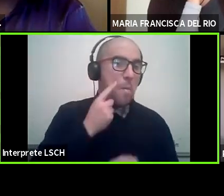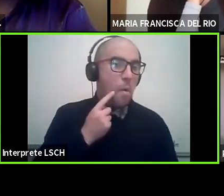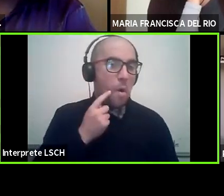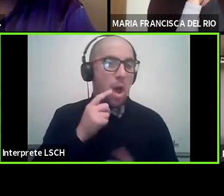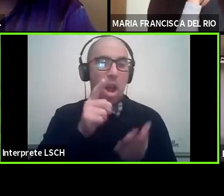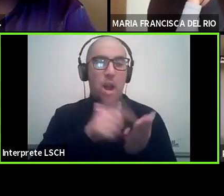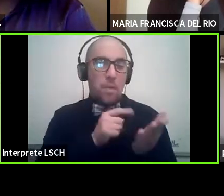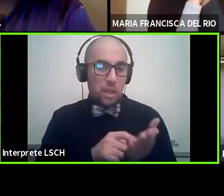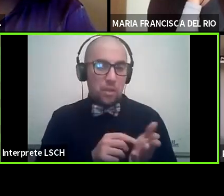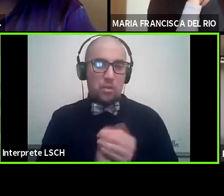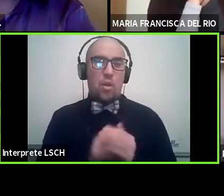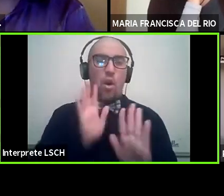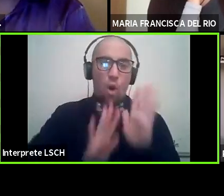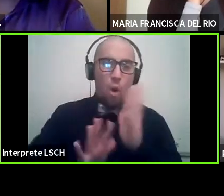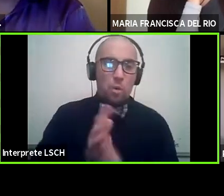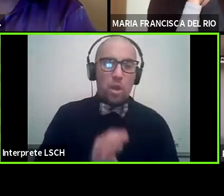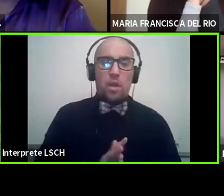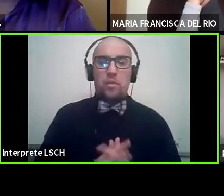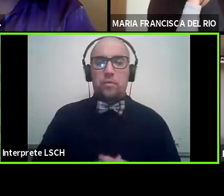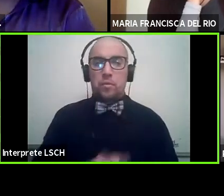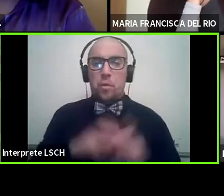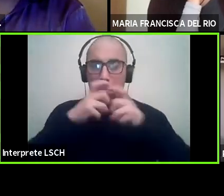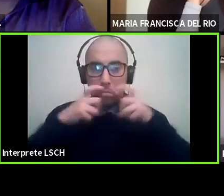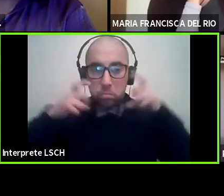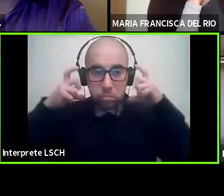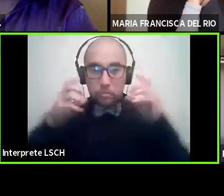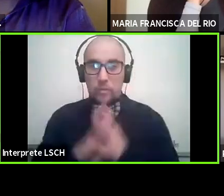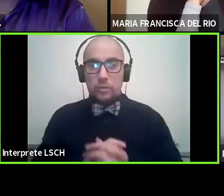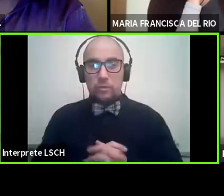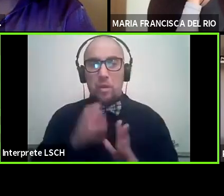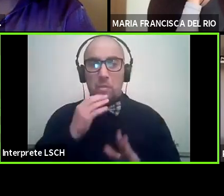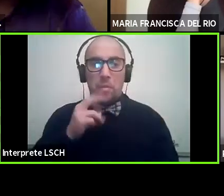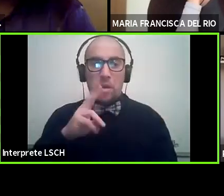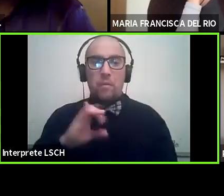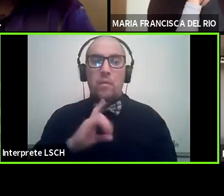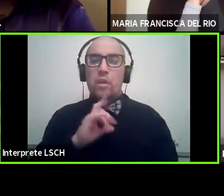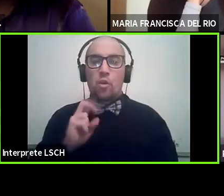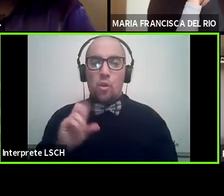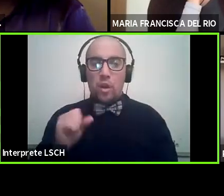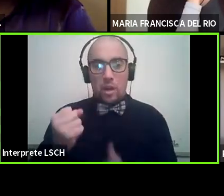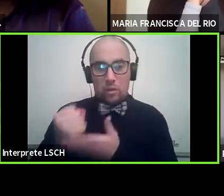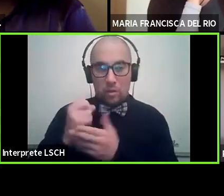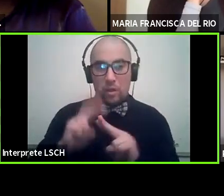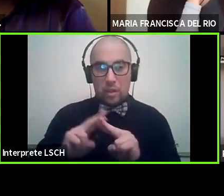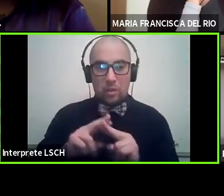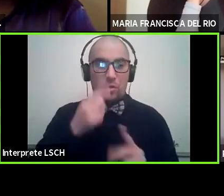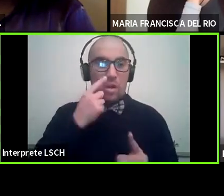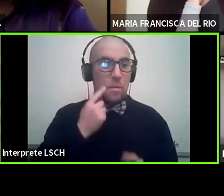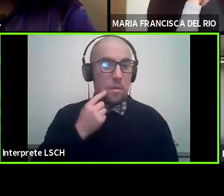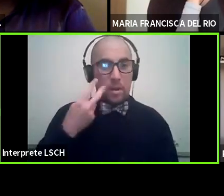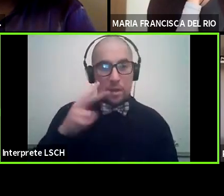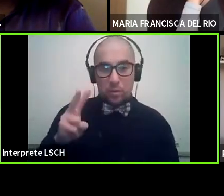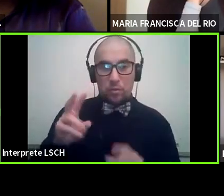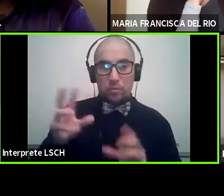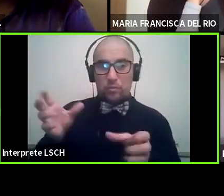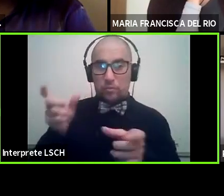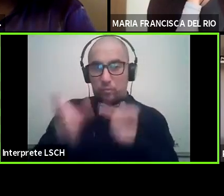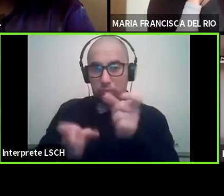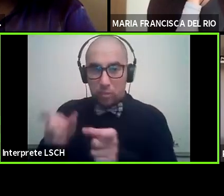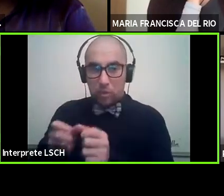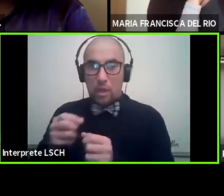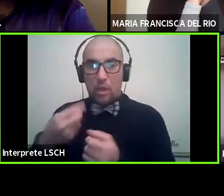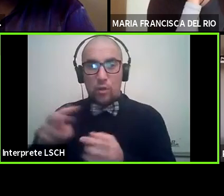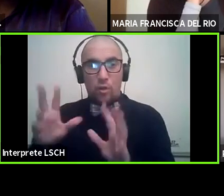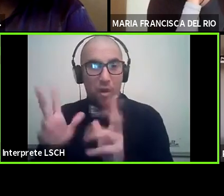de cuidado. Victoria Espinosa ahí nos apoyó muchísimo también haciendo unos pilotajes ahí con la gente cercana de la